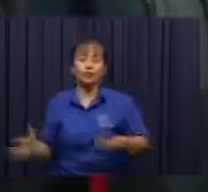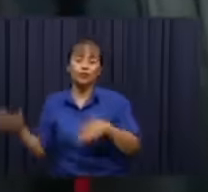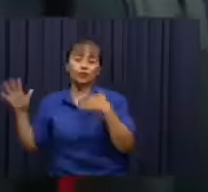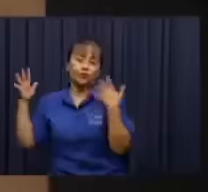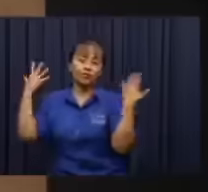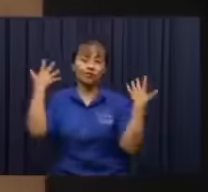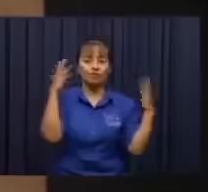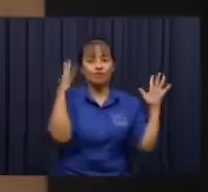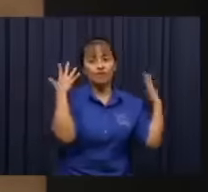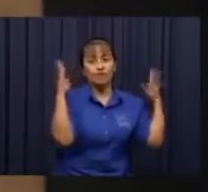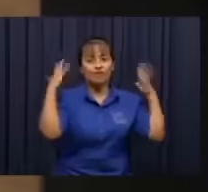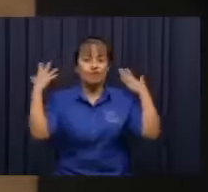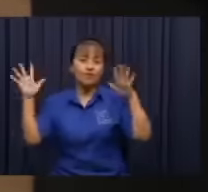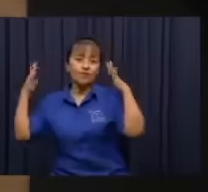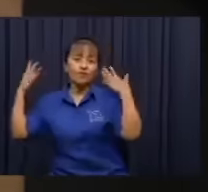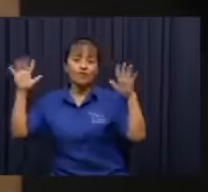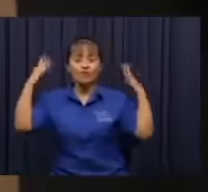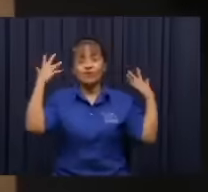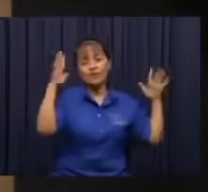¡Aleluya!